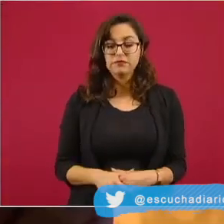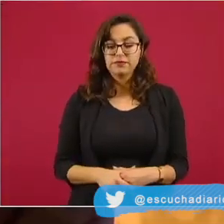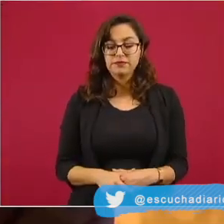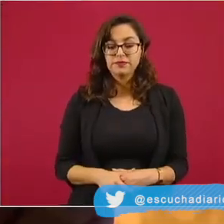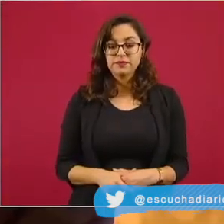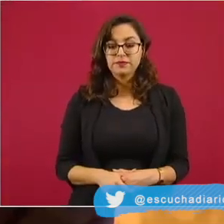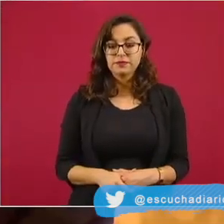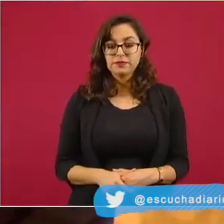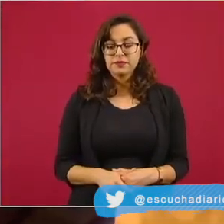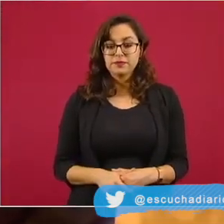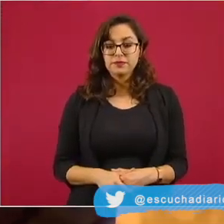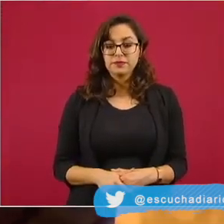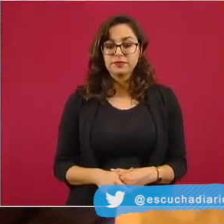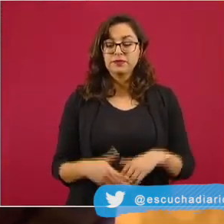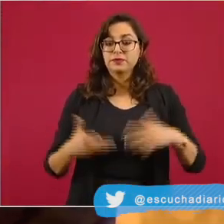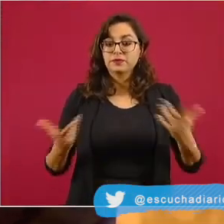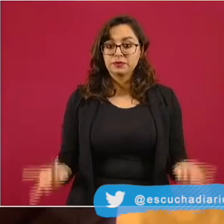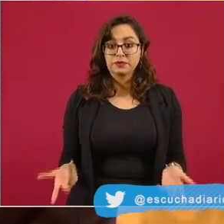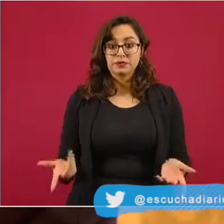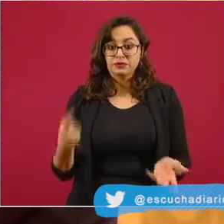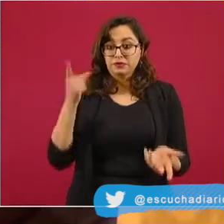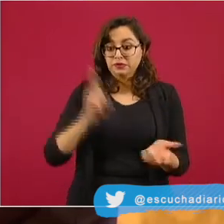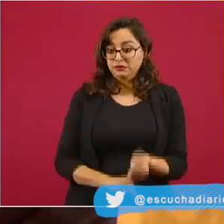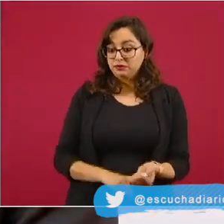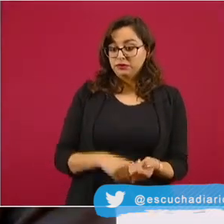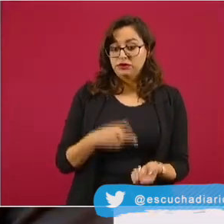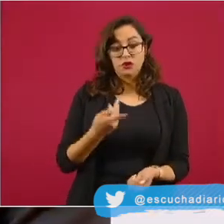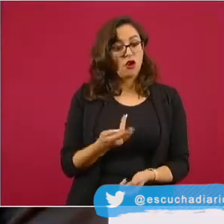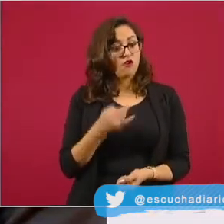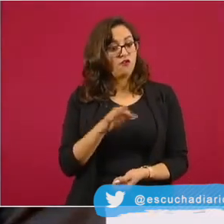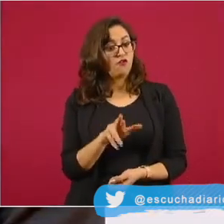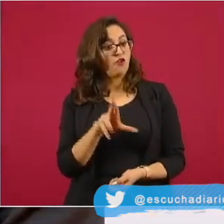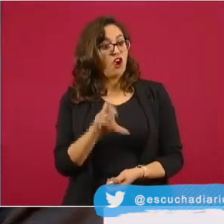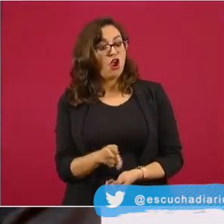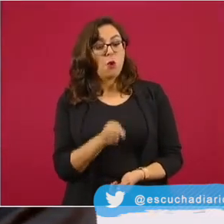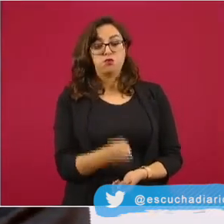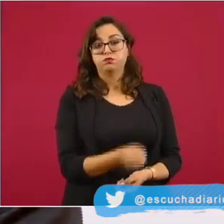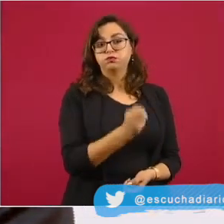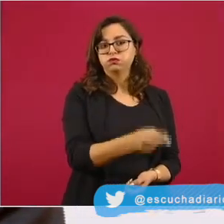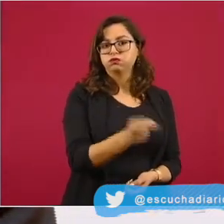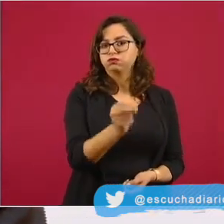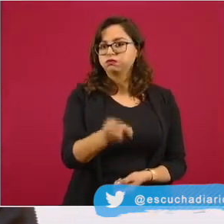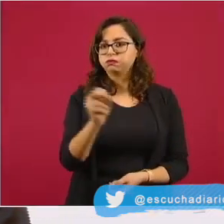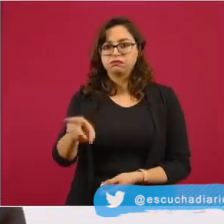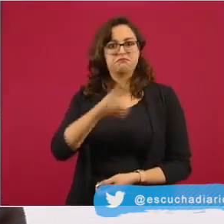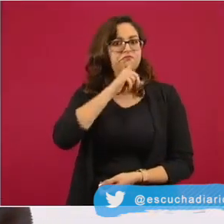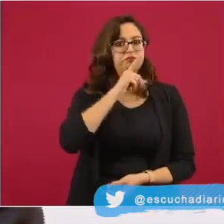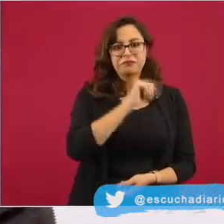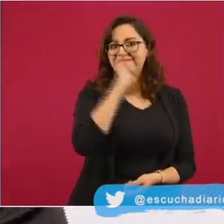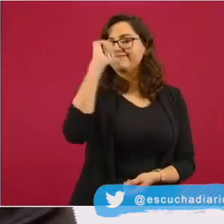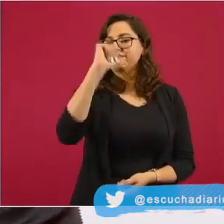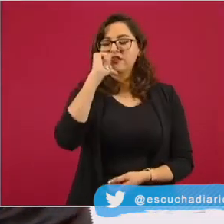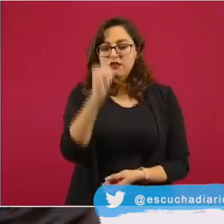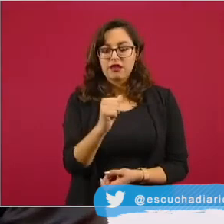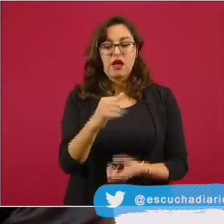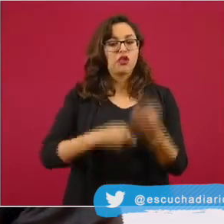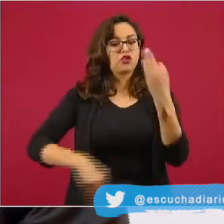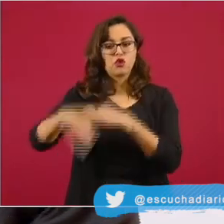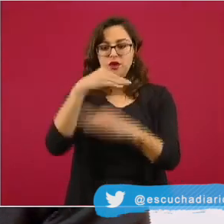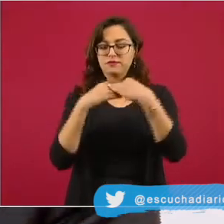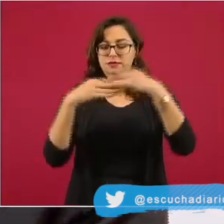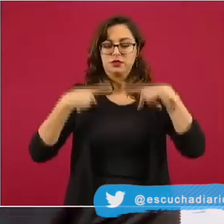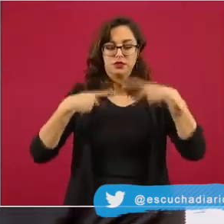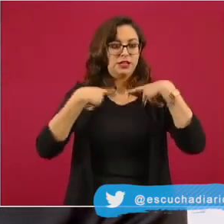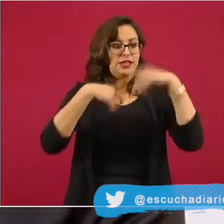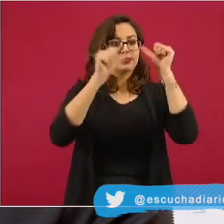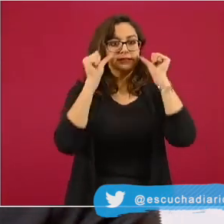la práctica no hay fueros ni privilegios. Se atiende a todos, se respeta a todos, pero